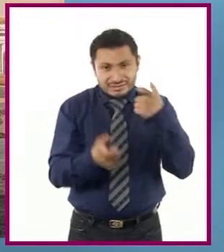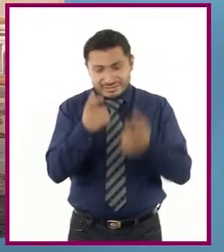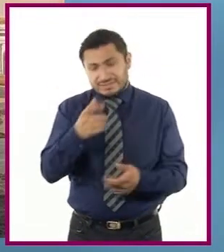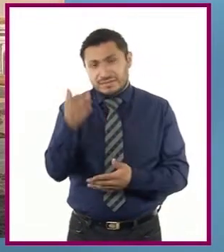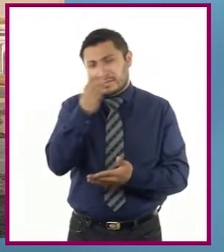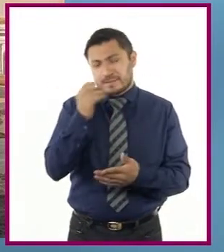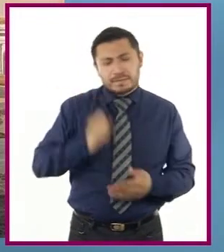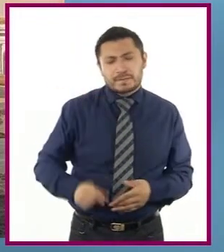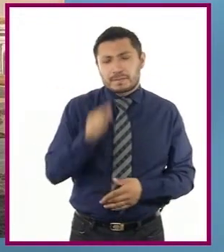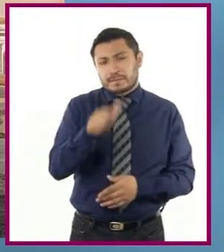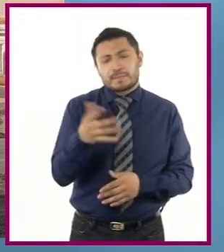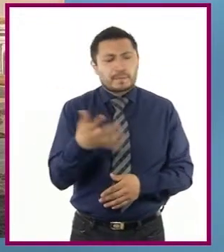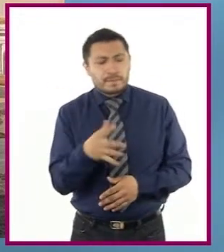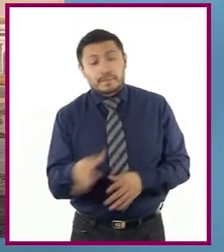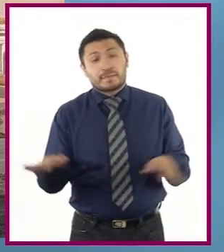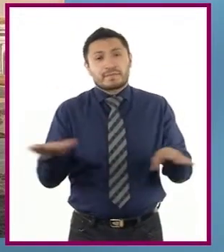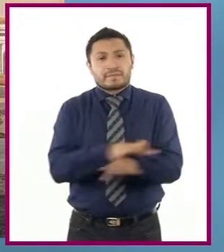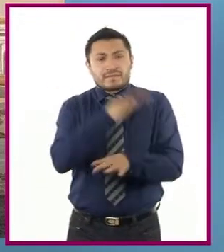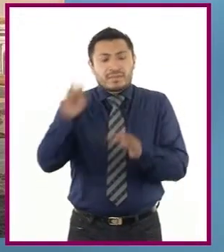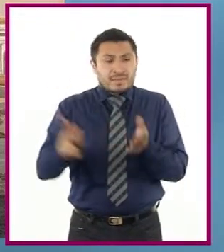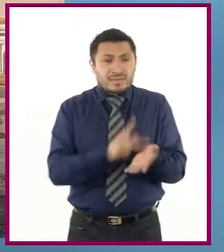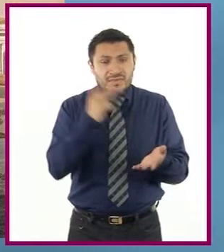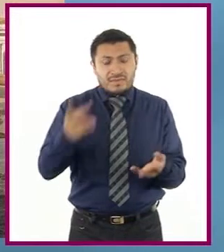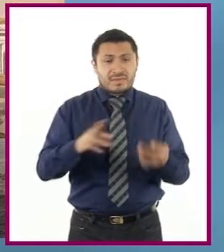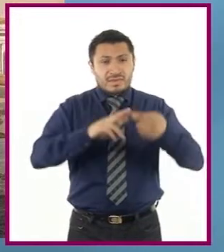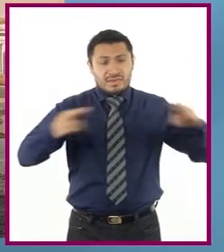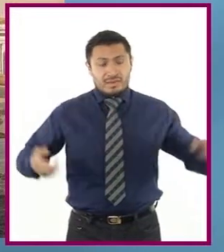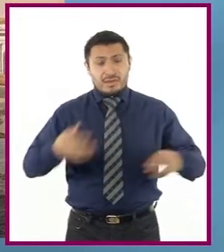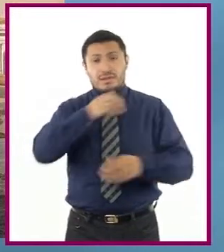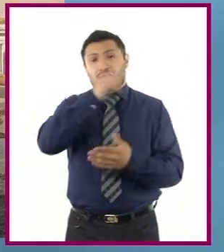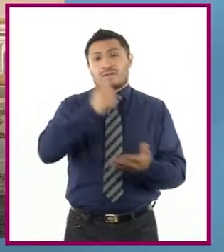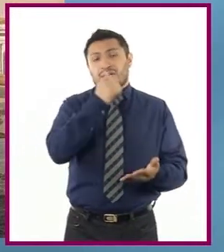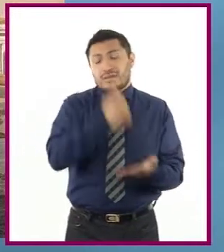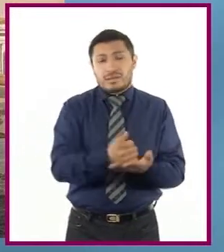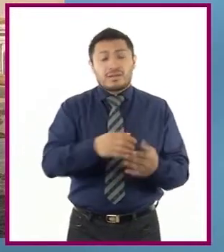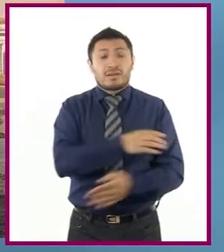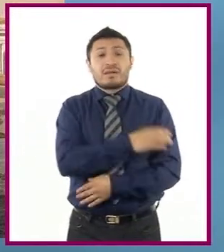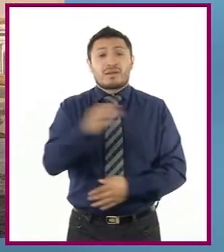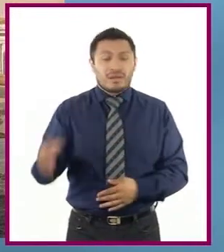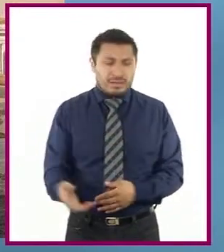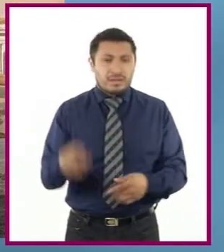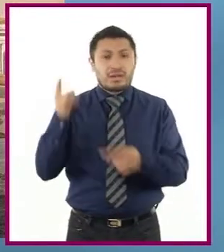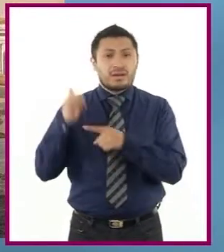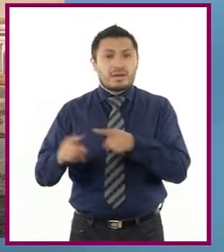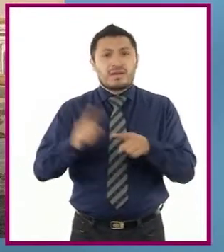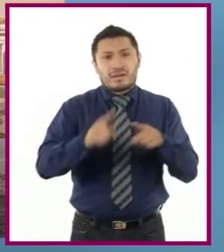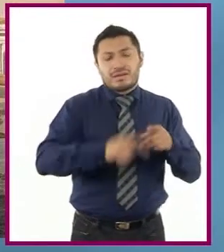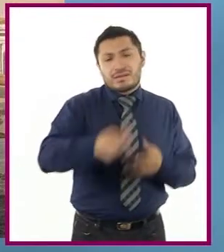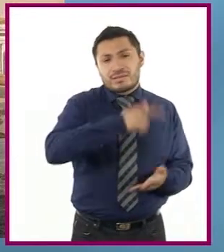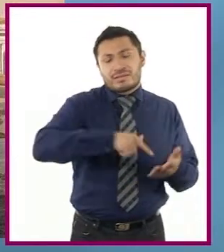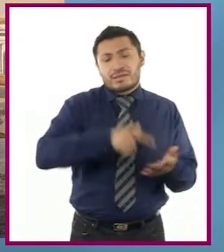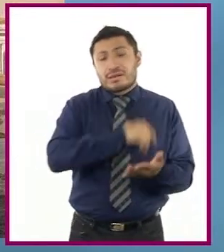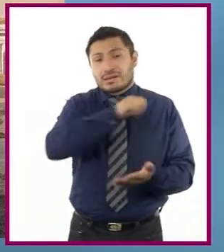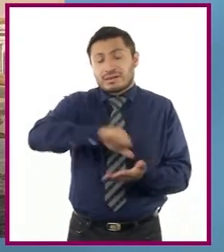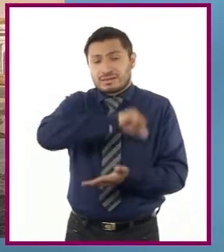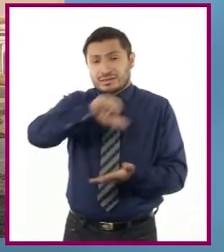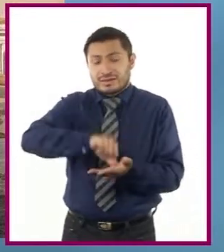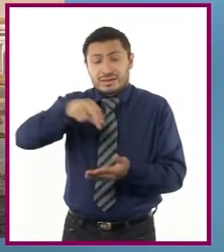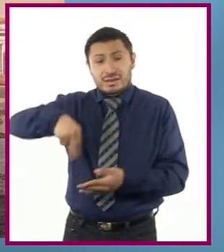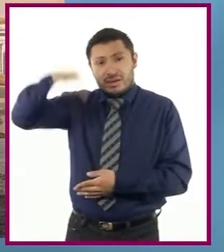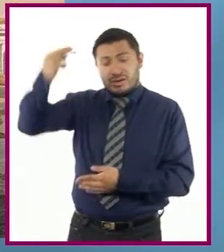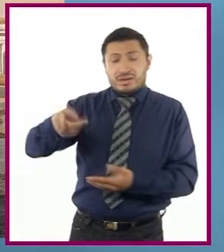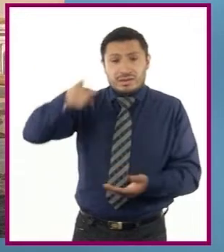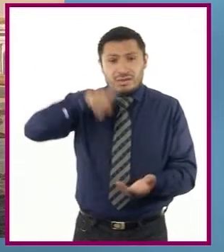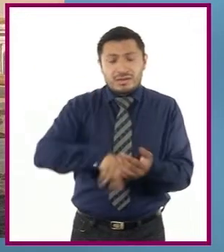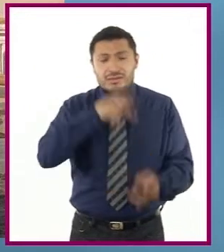XVII, que modificó nuevamente la relación entre la ciudad y el campo, entre las distintas regiones del centro y norte y al interior